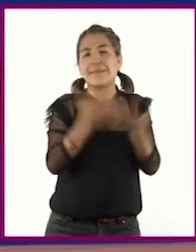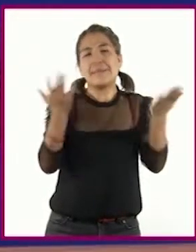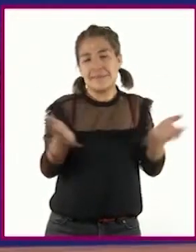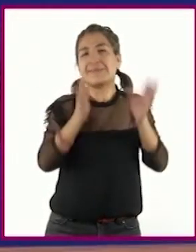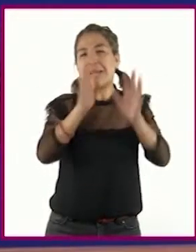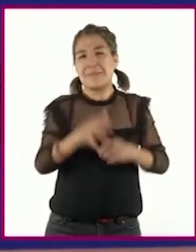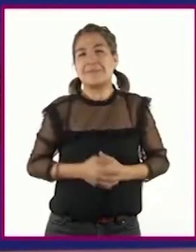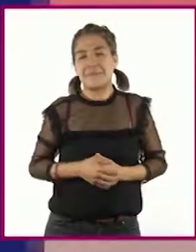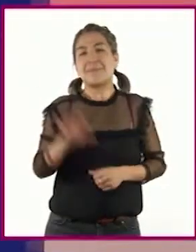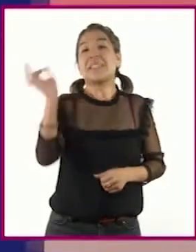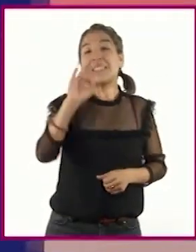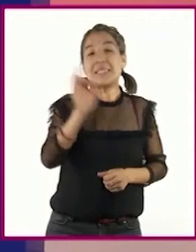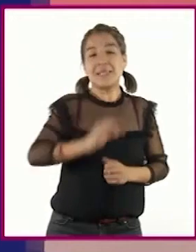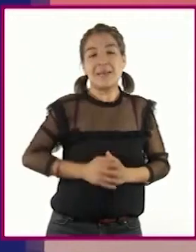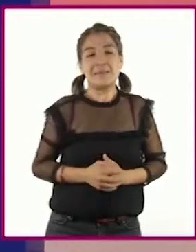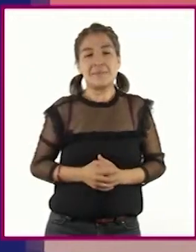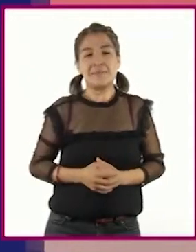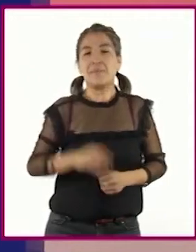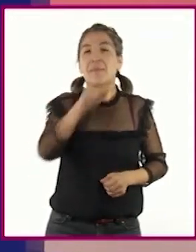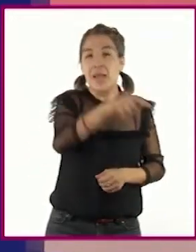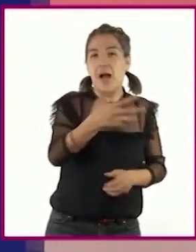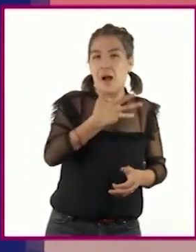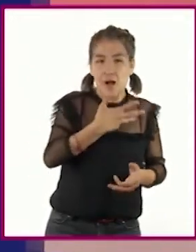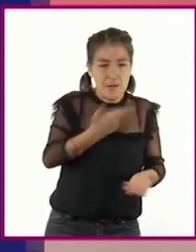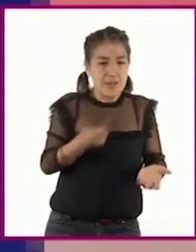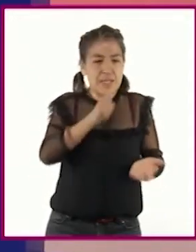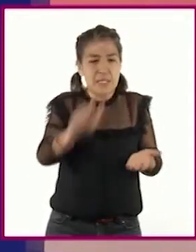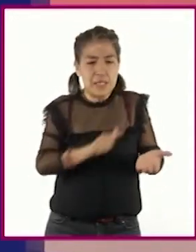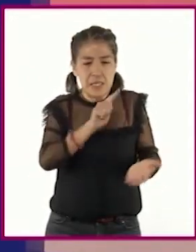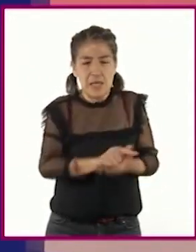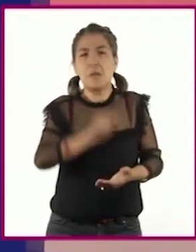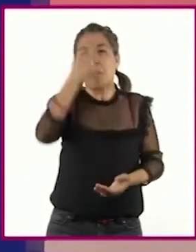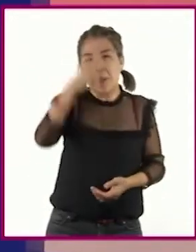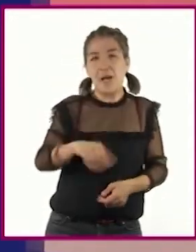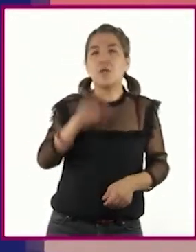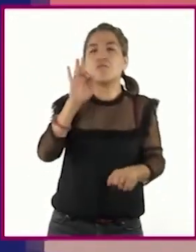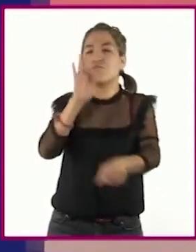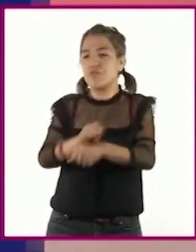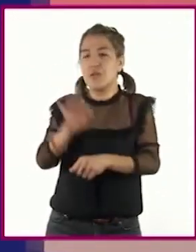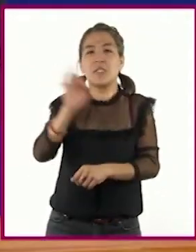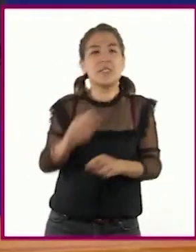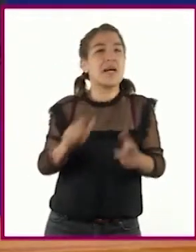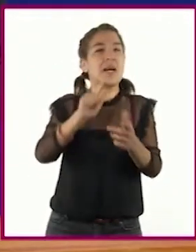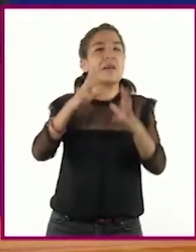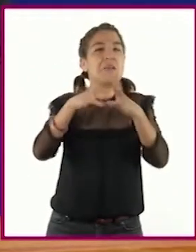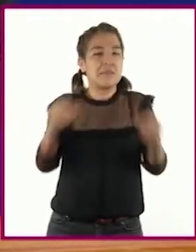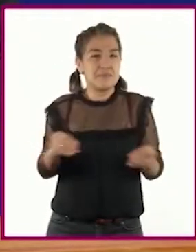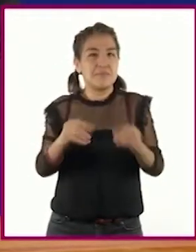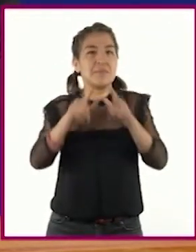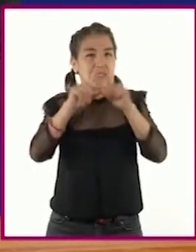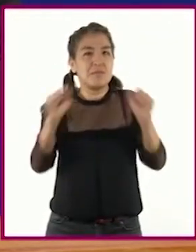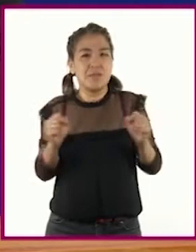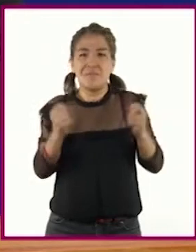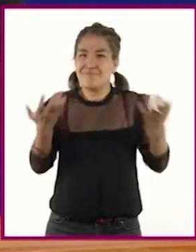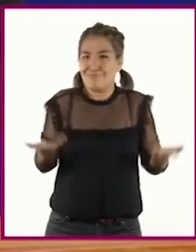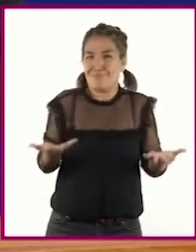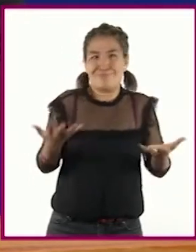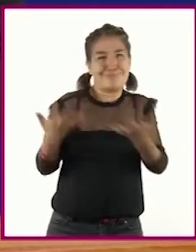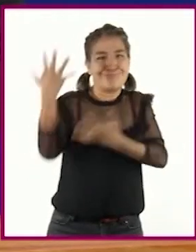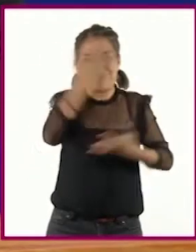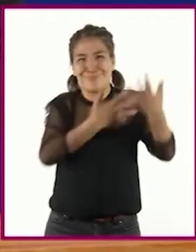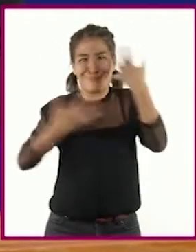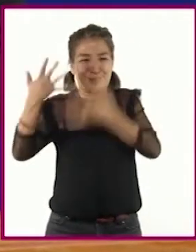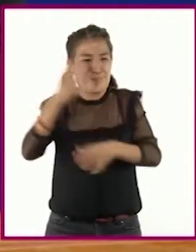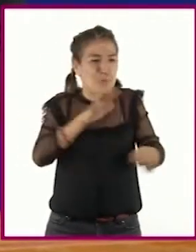Ya, tal vez que existe esta ley para salvaguardar lenguas en peligro de desaparición. ¿Lo ves? No hay forma de